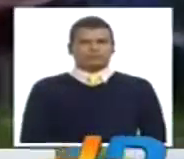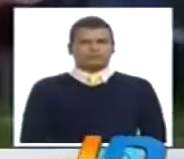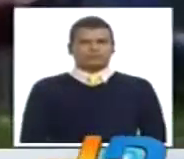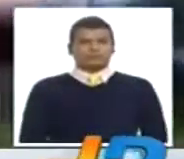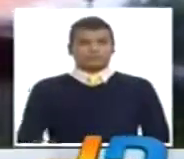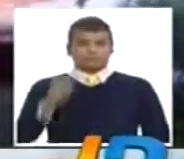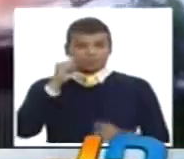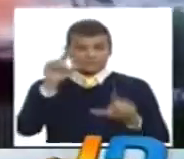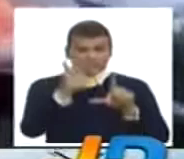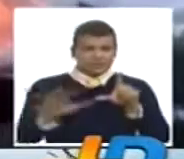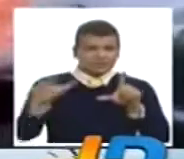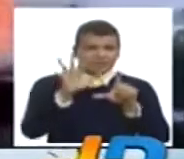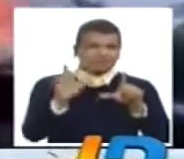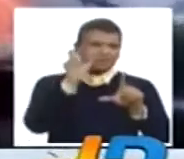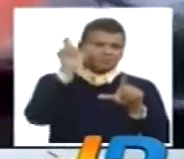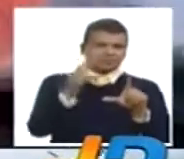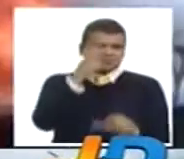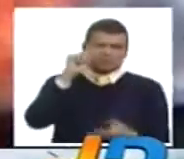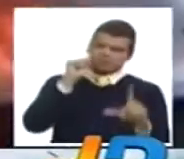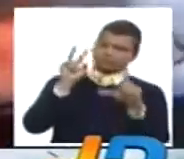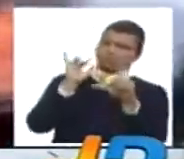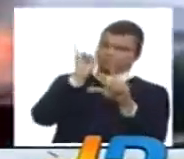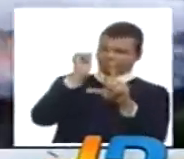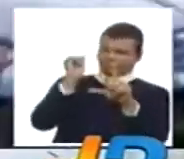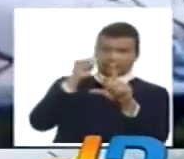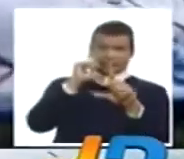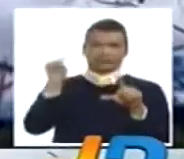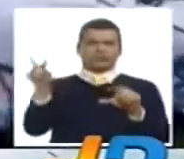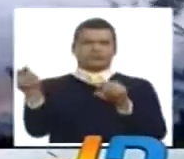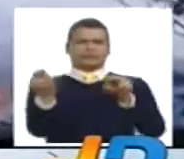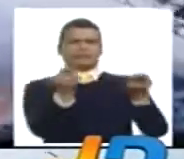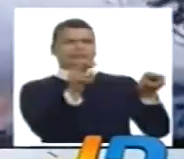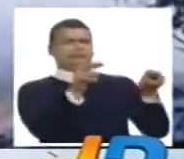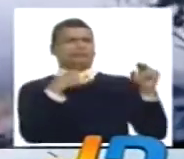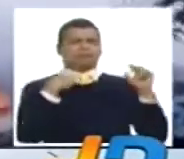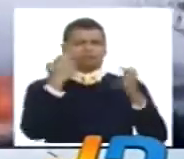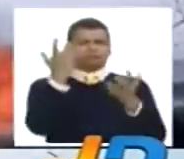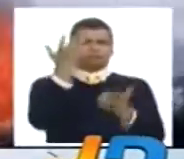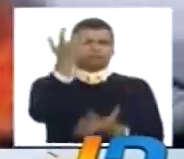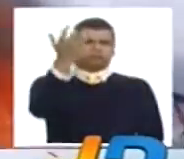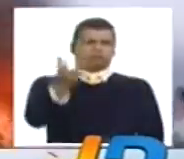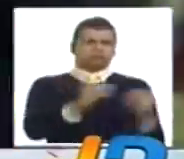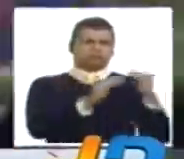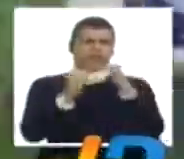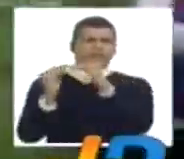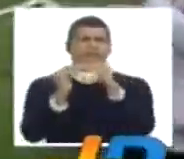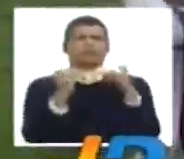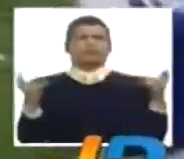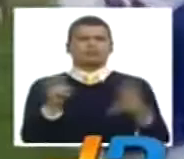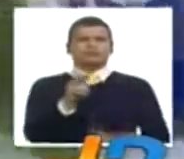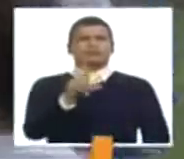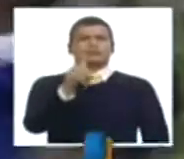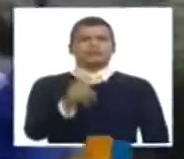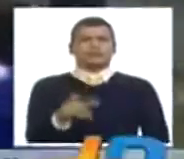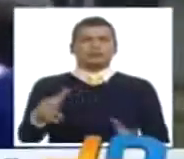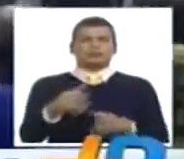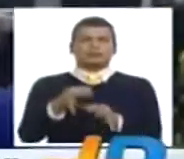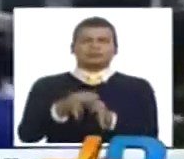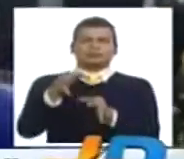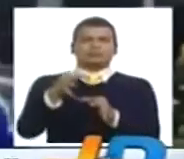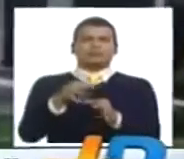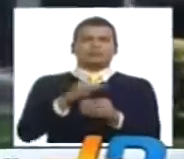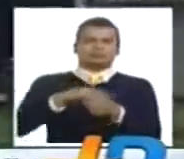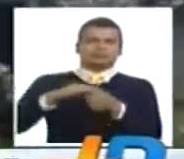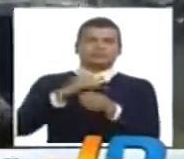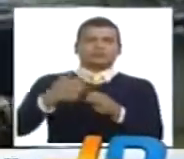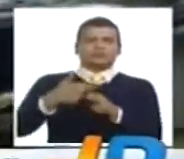En este video aficionado se puede apreciar la magnitud del incendio que afectó a 36 viviendas del sector de Playa Alta en el oriente de